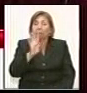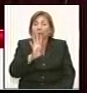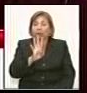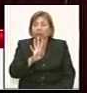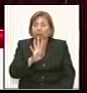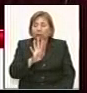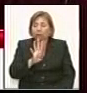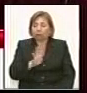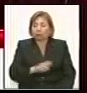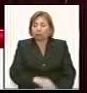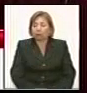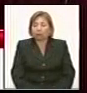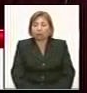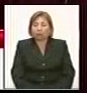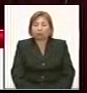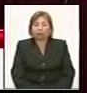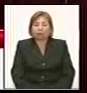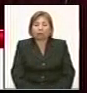74